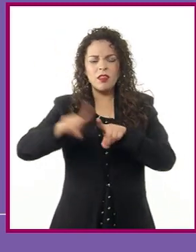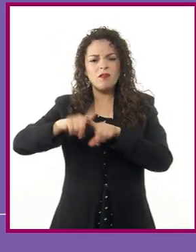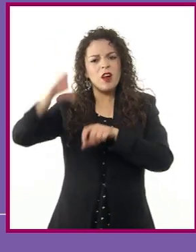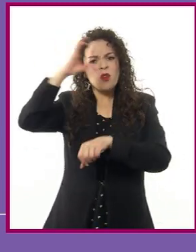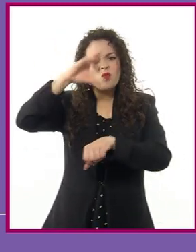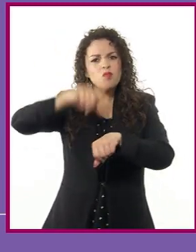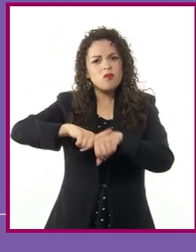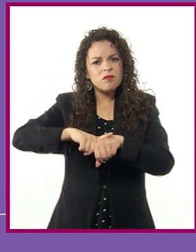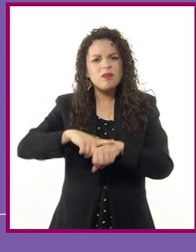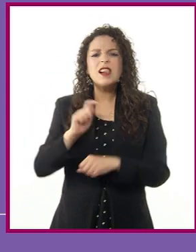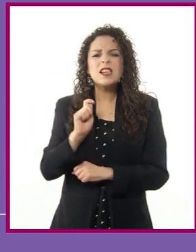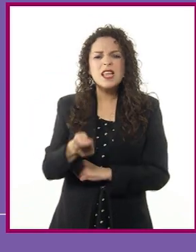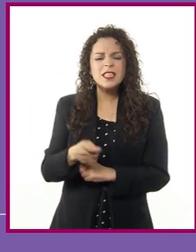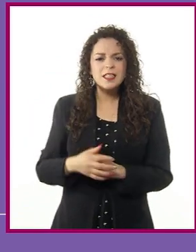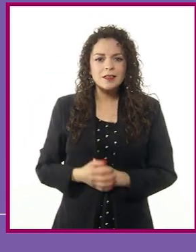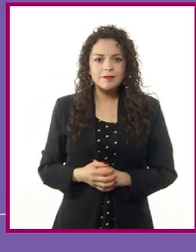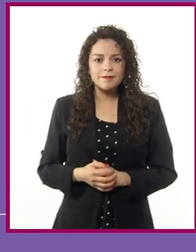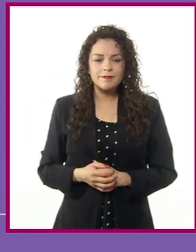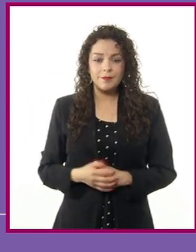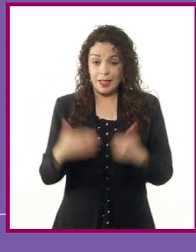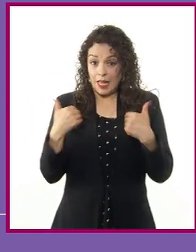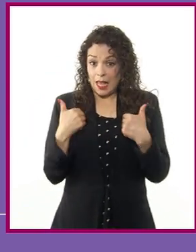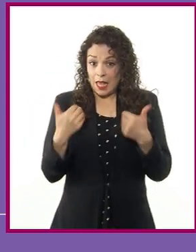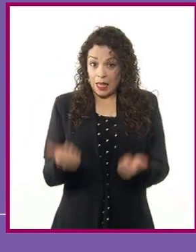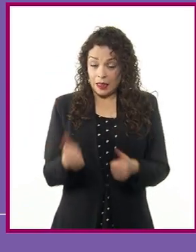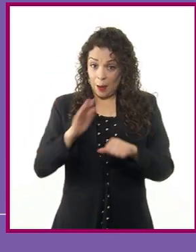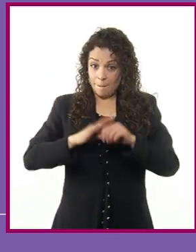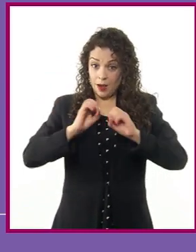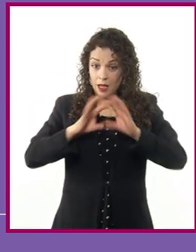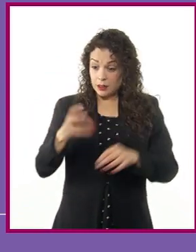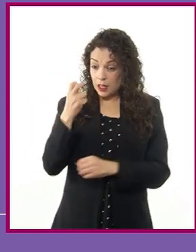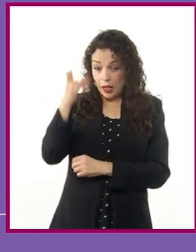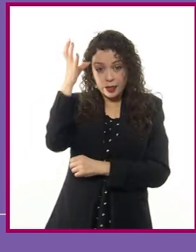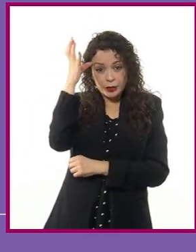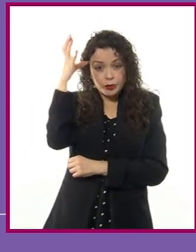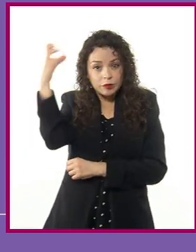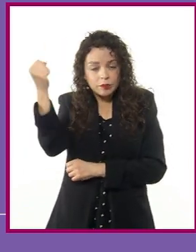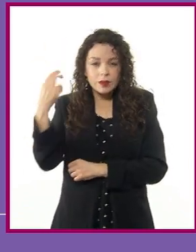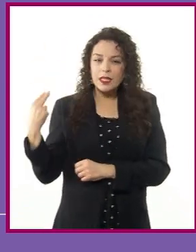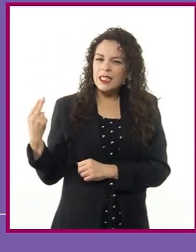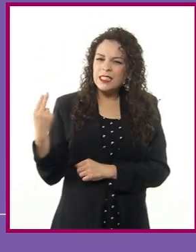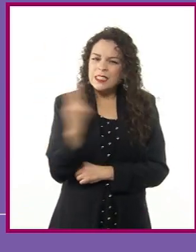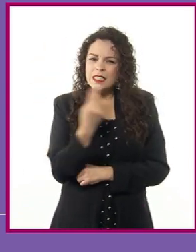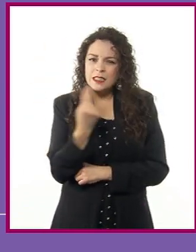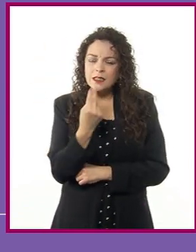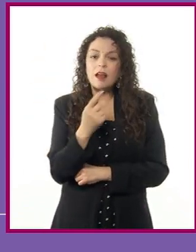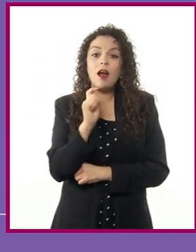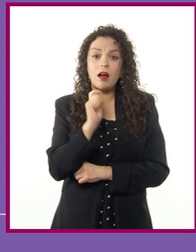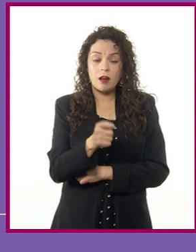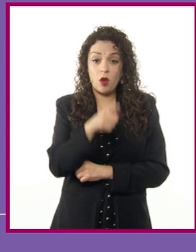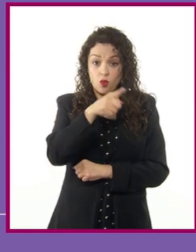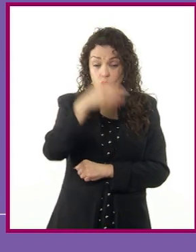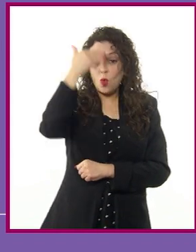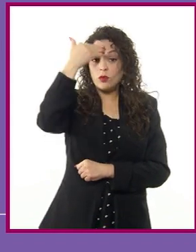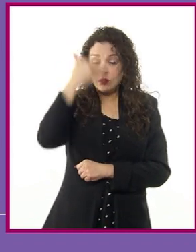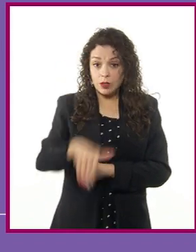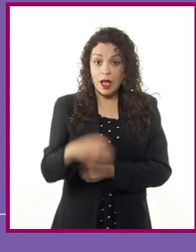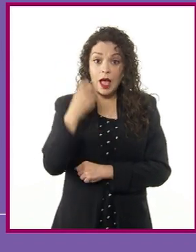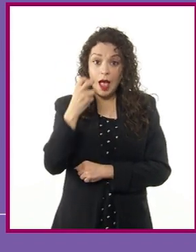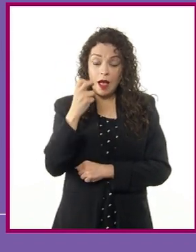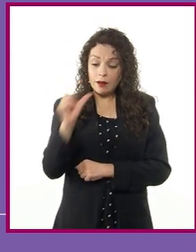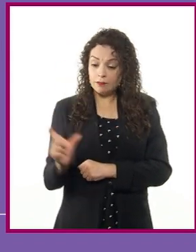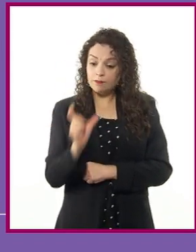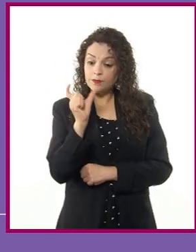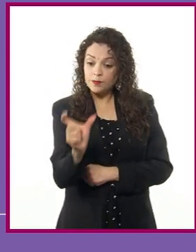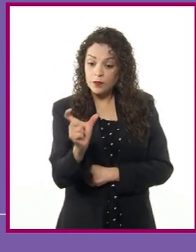cultural. Para poder entender este concepto, es necesario tener presente que el término